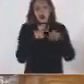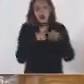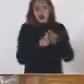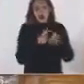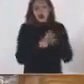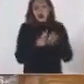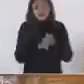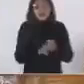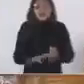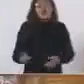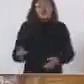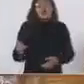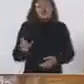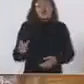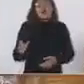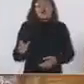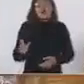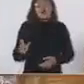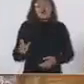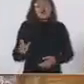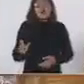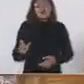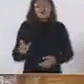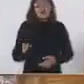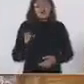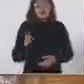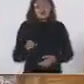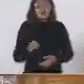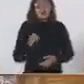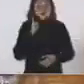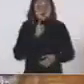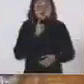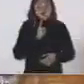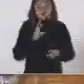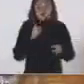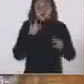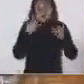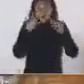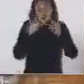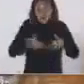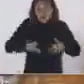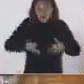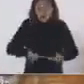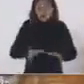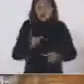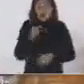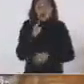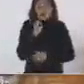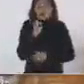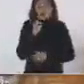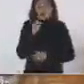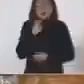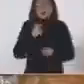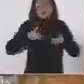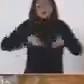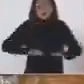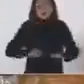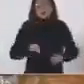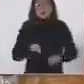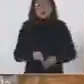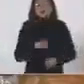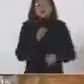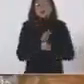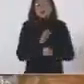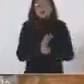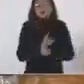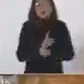cuando se provoque un aborto. Ninguna. Y después hay amparos basados